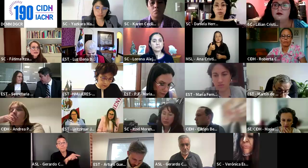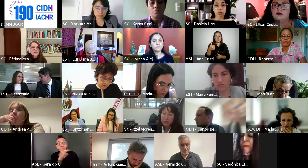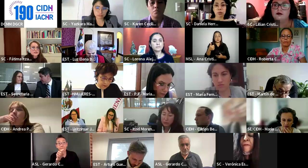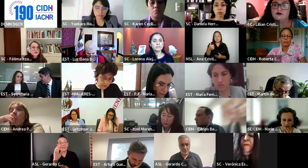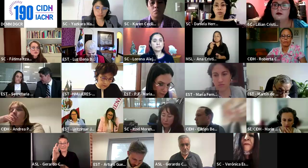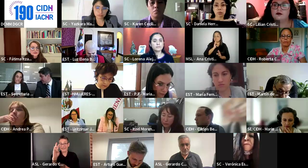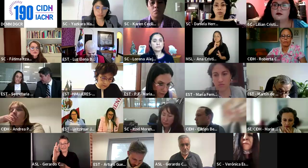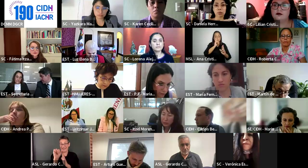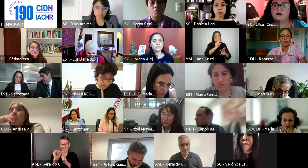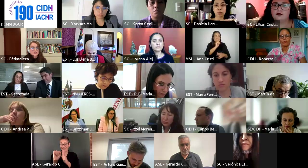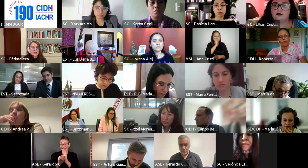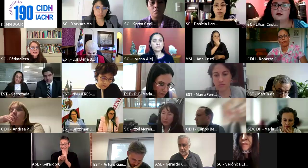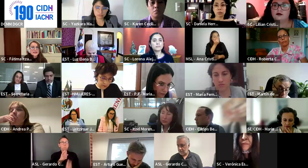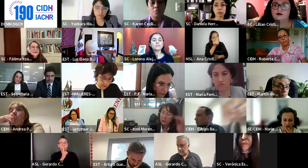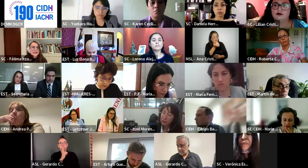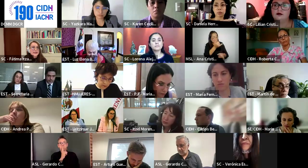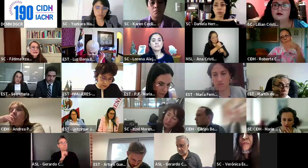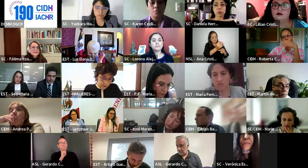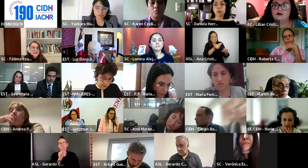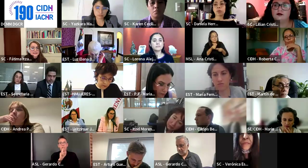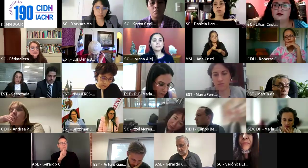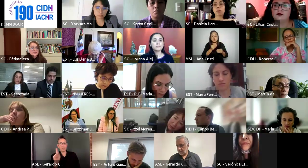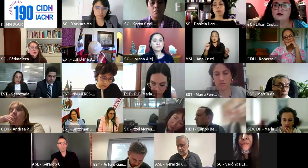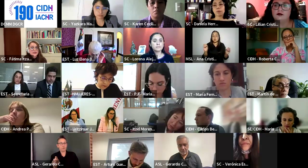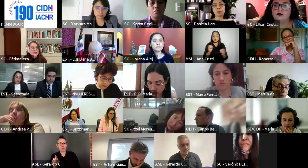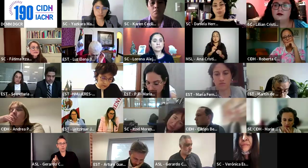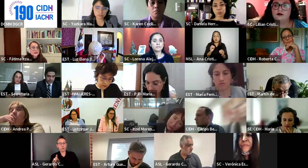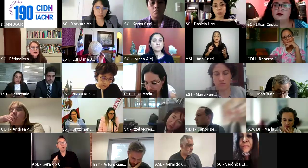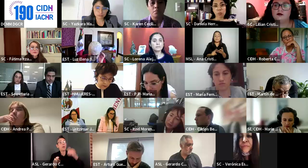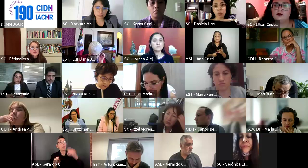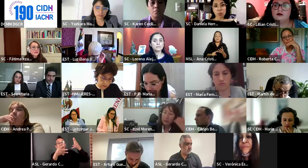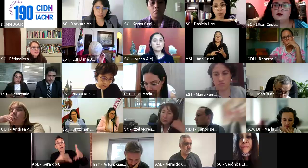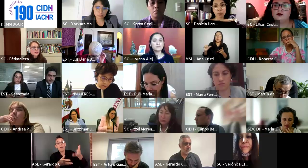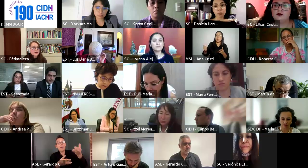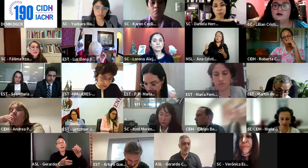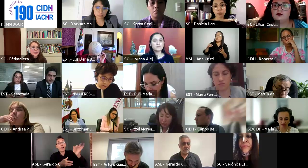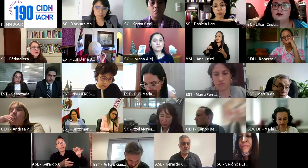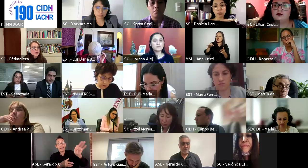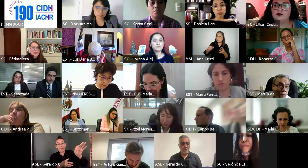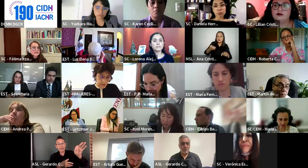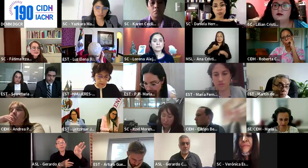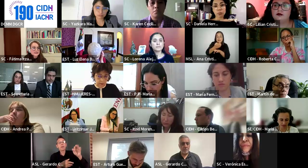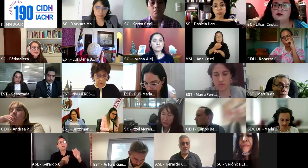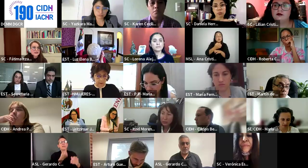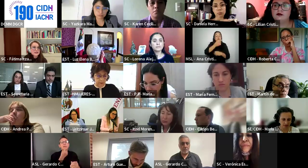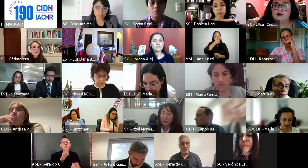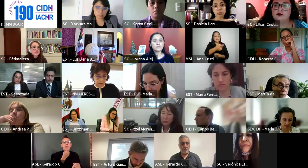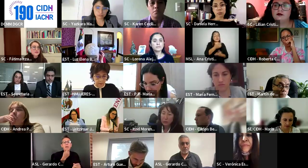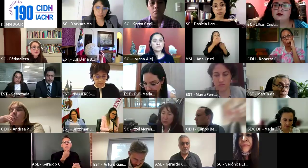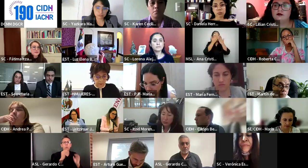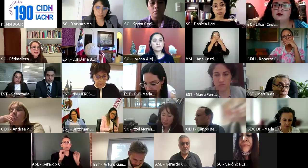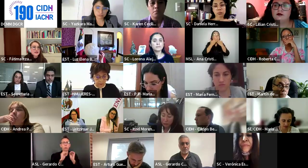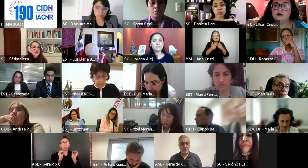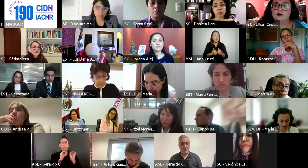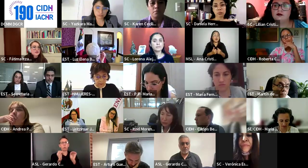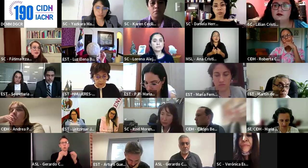respondieron a las solicitudes de información y el restante 19 estados respondieron que no existen ningún